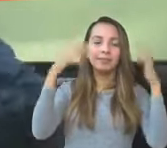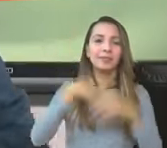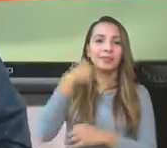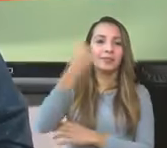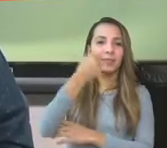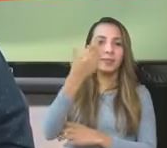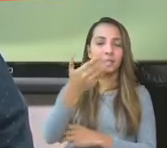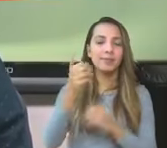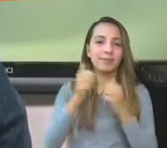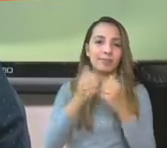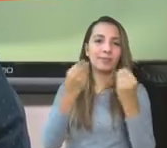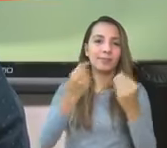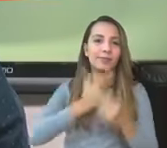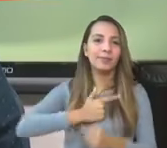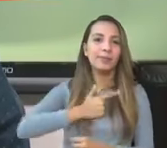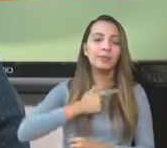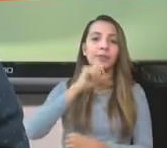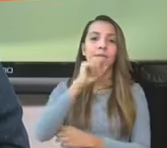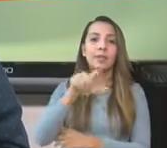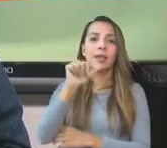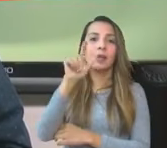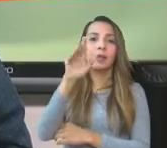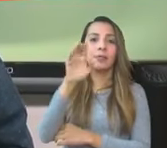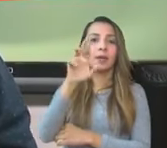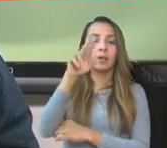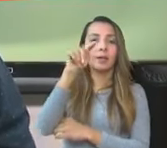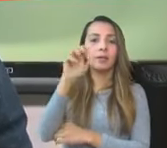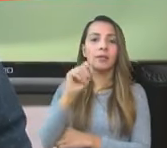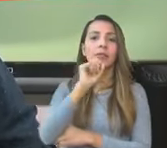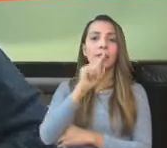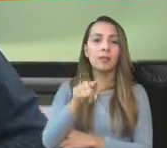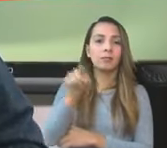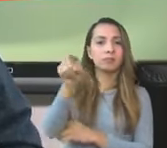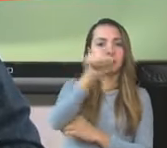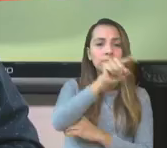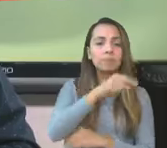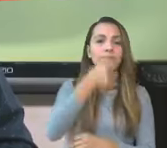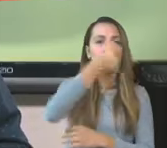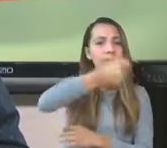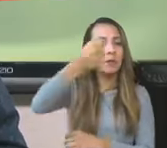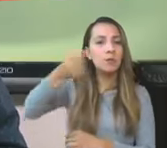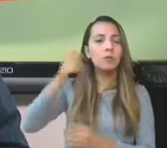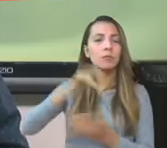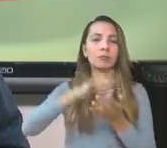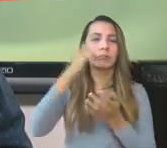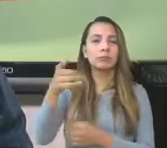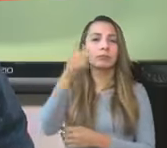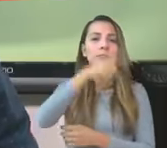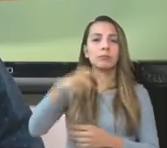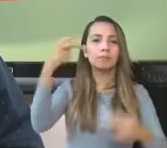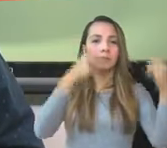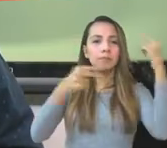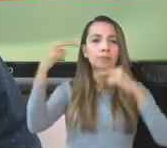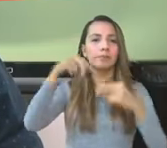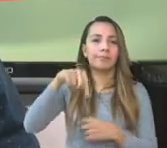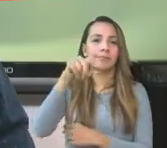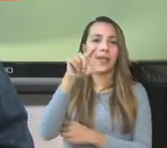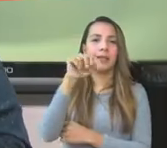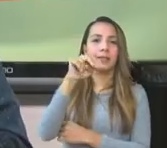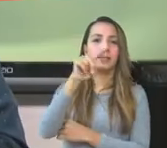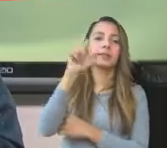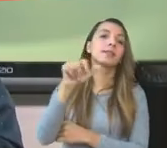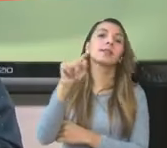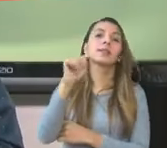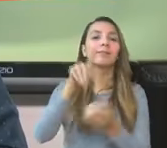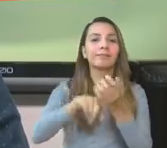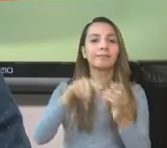con gusto, saludo a Alberto también y le saludo a usted que hace el favor de ver este su programa Lánzate en